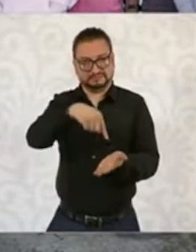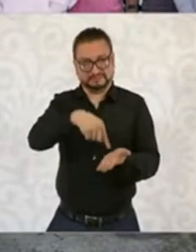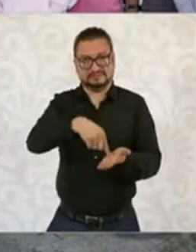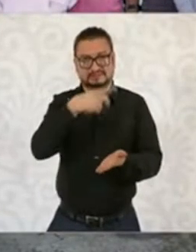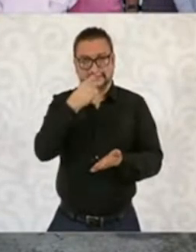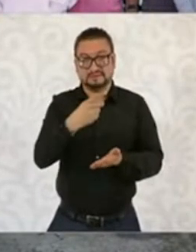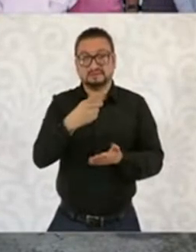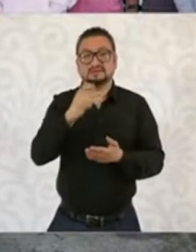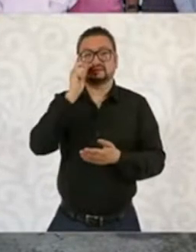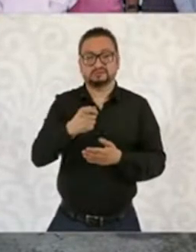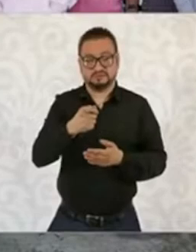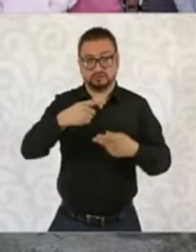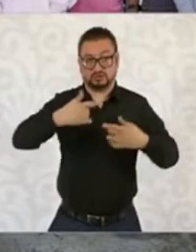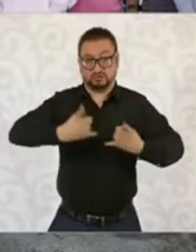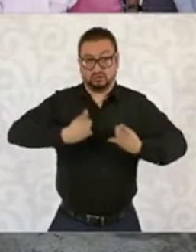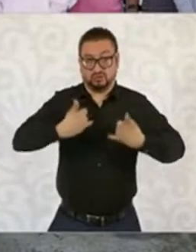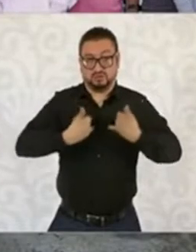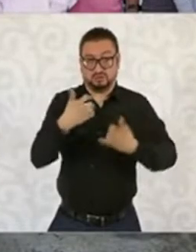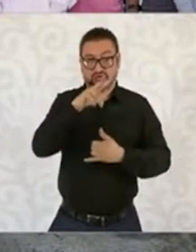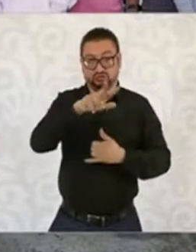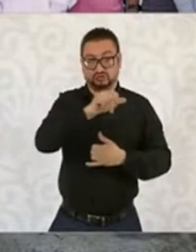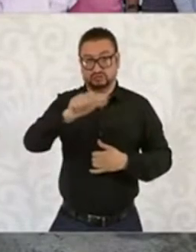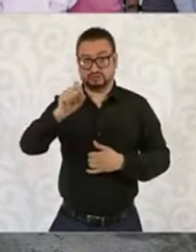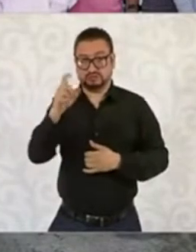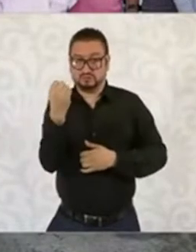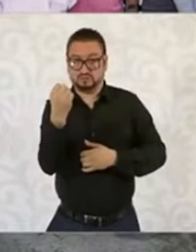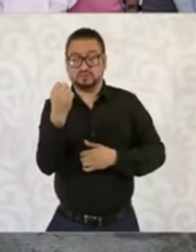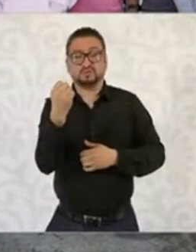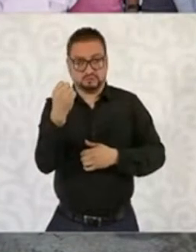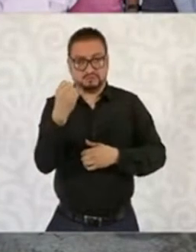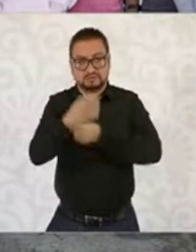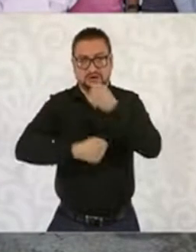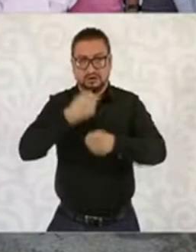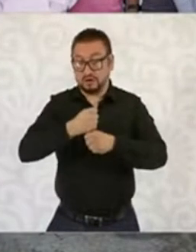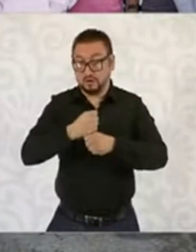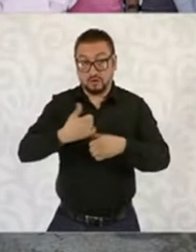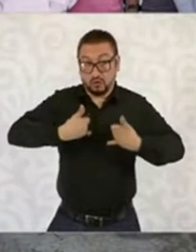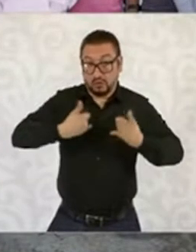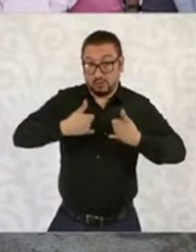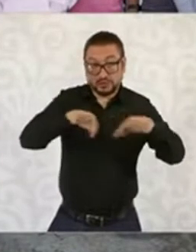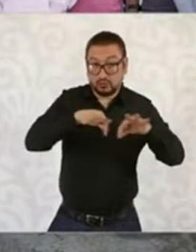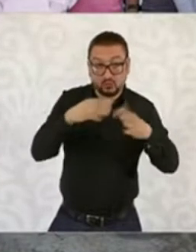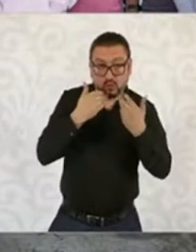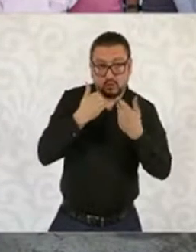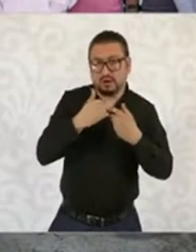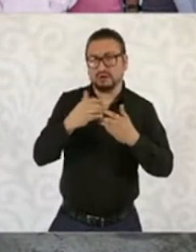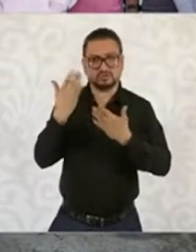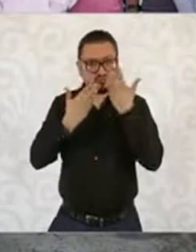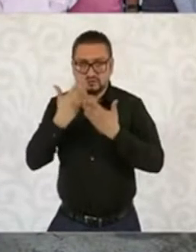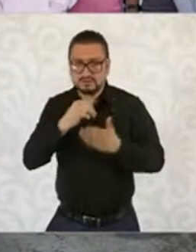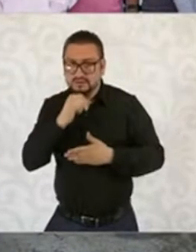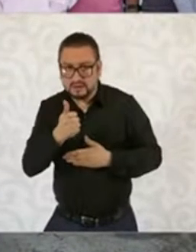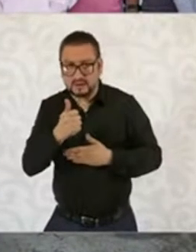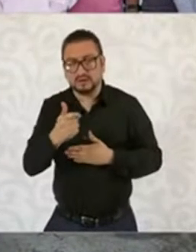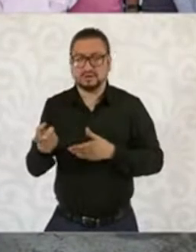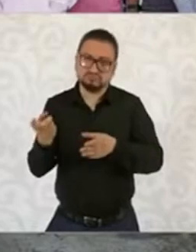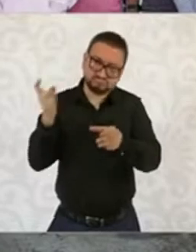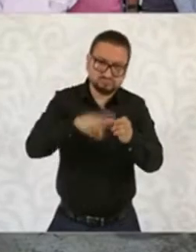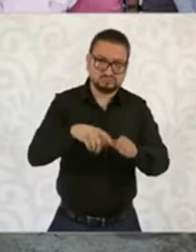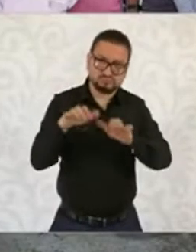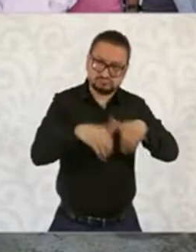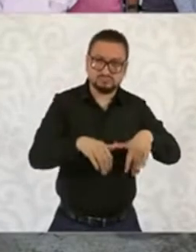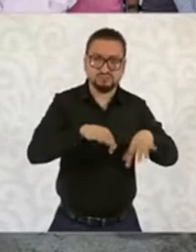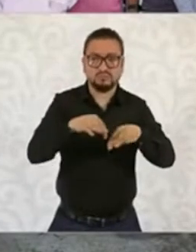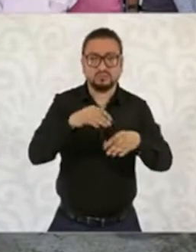atender a jóvenes entre 18 y 29 años que no estudian y no trabajan, para incorporarlos en capacitación en el